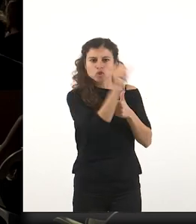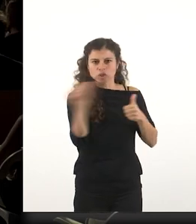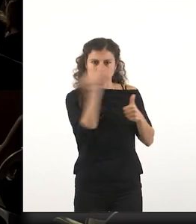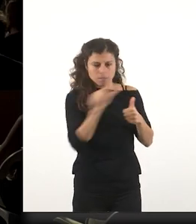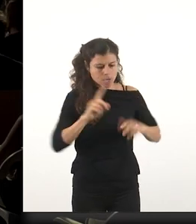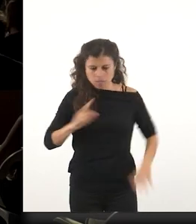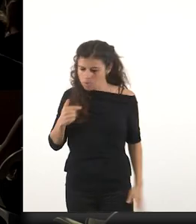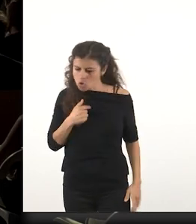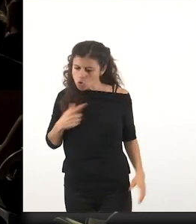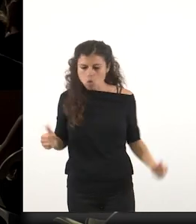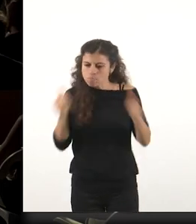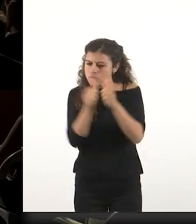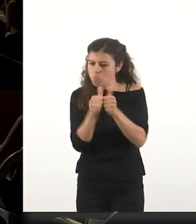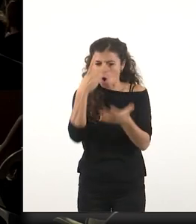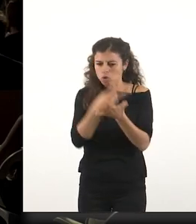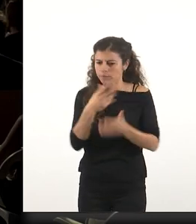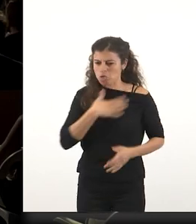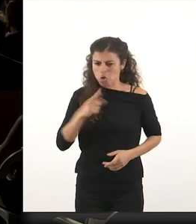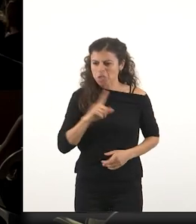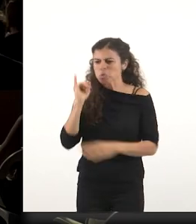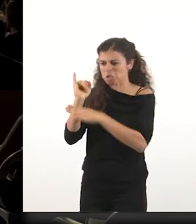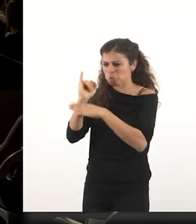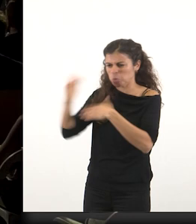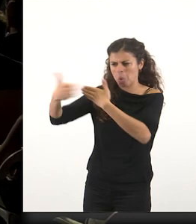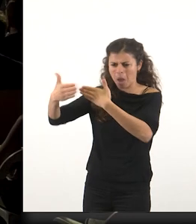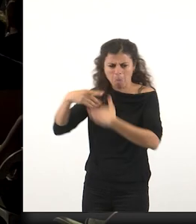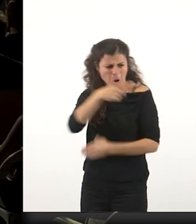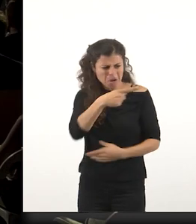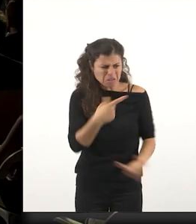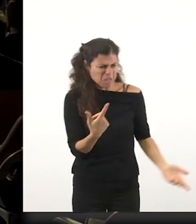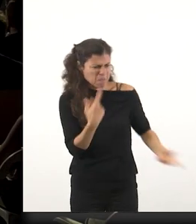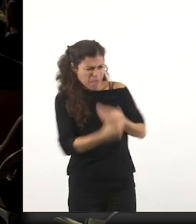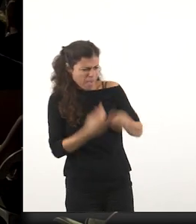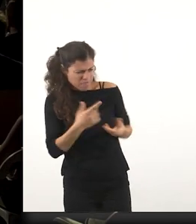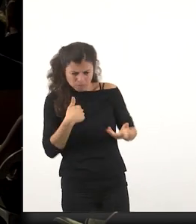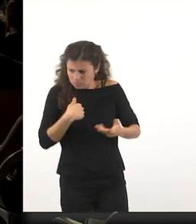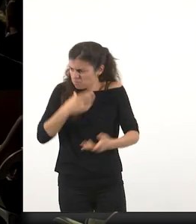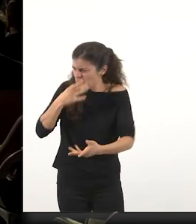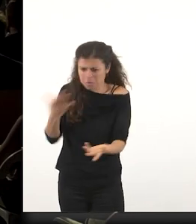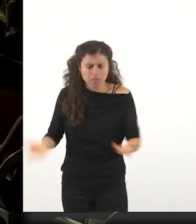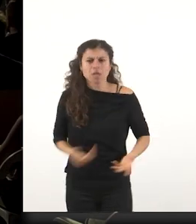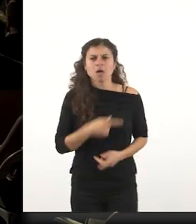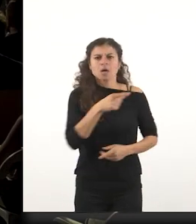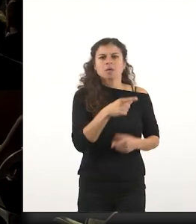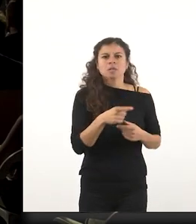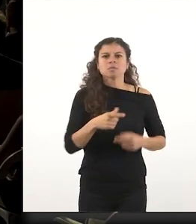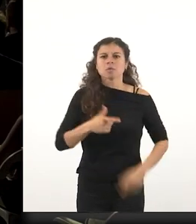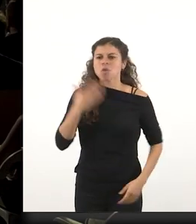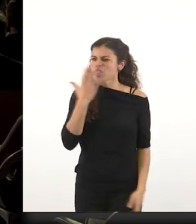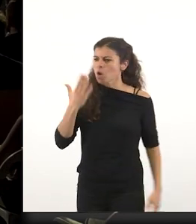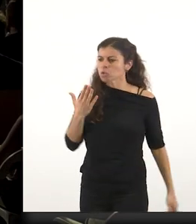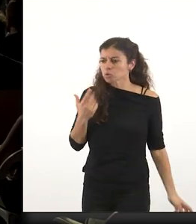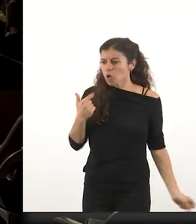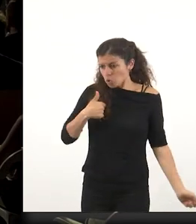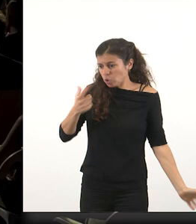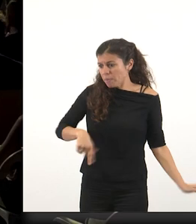A mí no me deja nadie como una mierda a la puerta del instituto. Ah, pero es que lo echo mucho de menos y a lo mejor se pone celoso porque le importa, pero no puede ser, porque yo me pongo celosa cuando habla con la morena